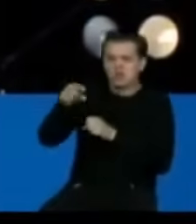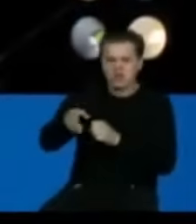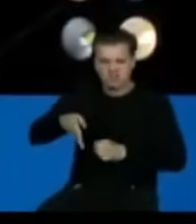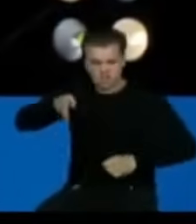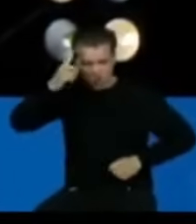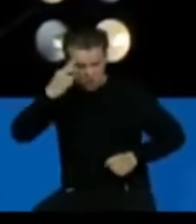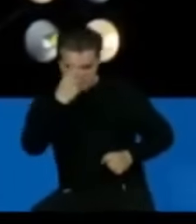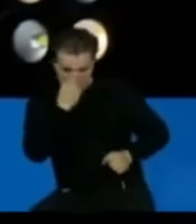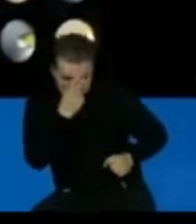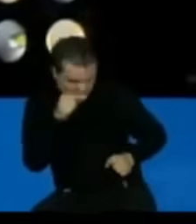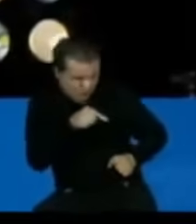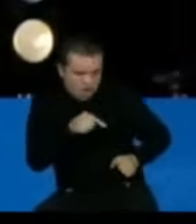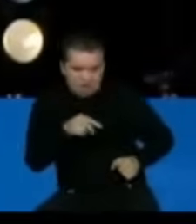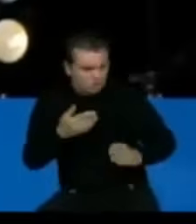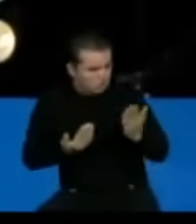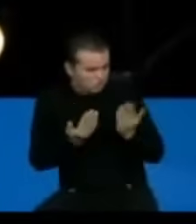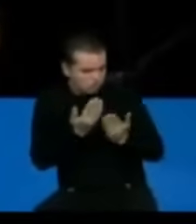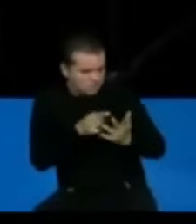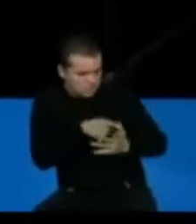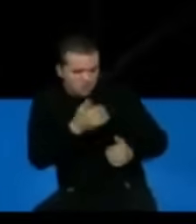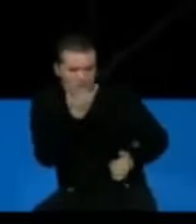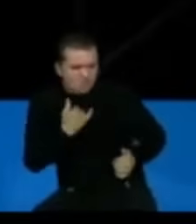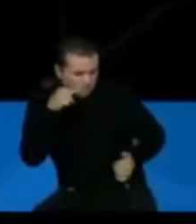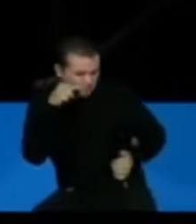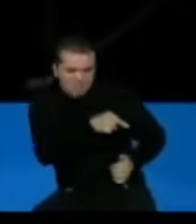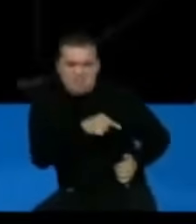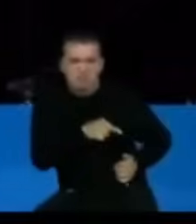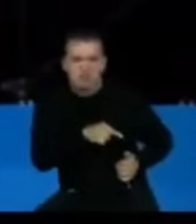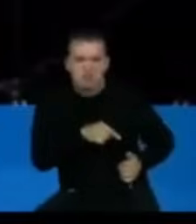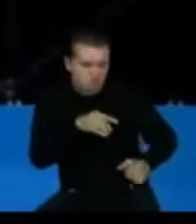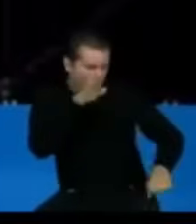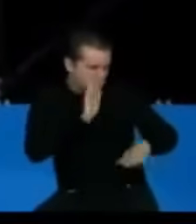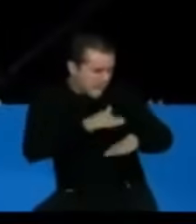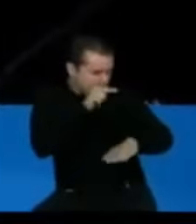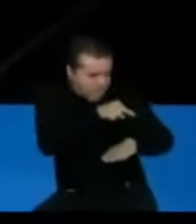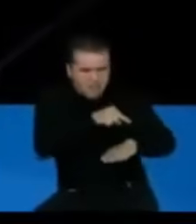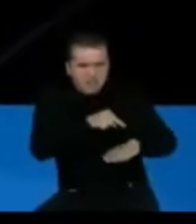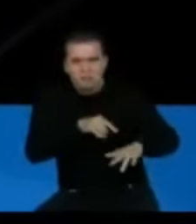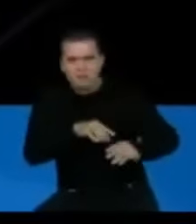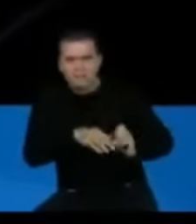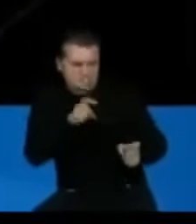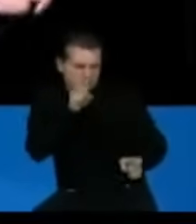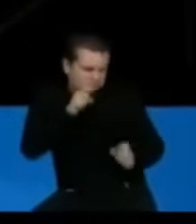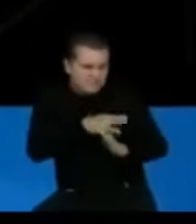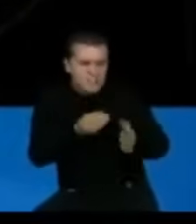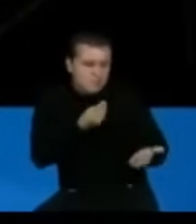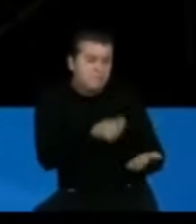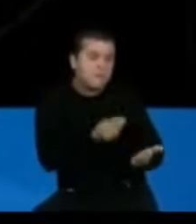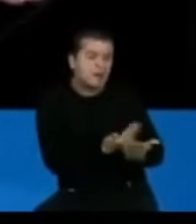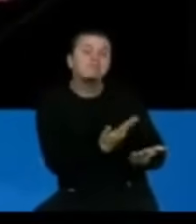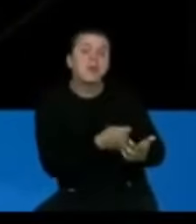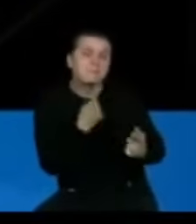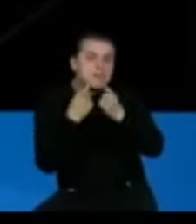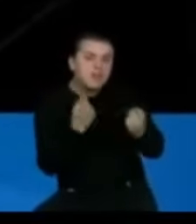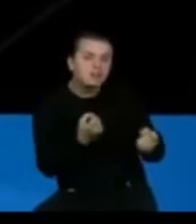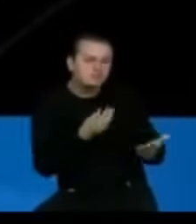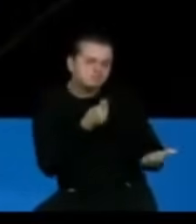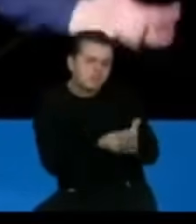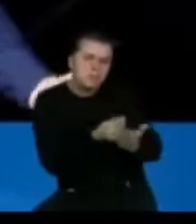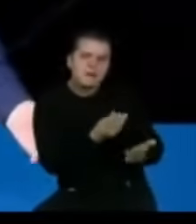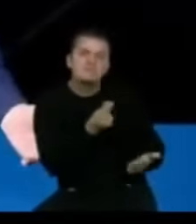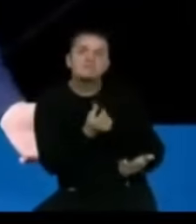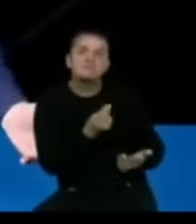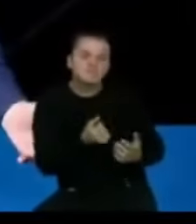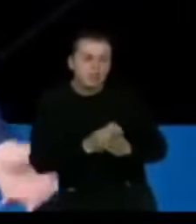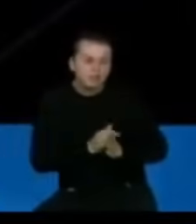Dios está enojado, que no sirve, que le has fallado a Dios. Eres culpable. Necesitas pagar por tus pecados con